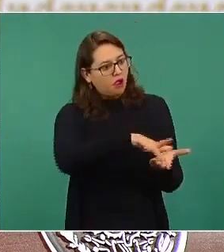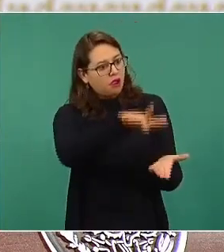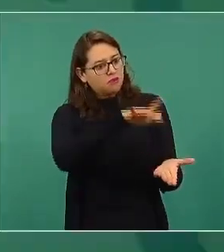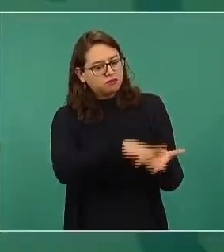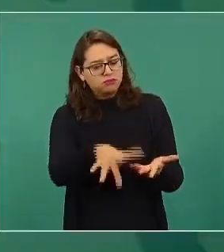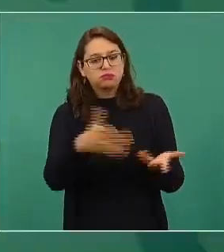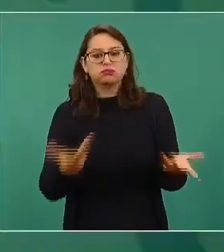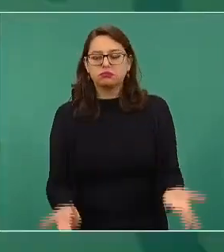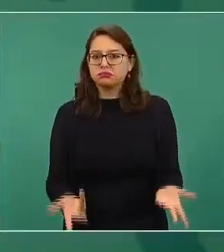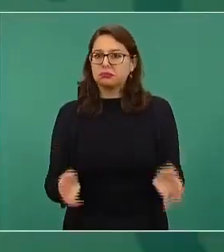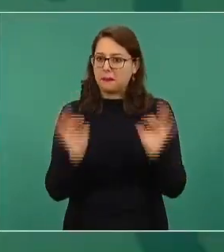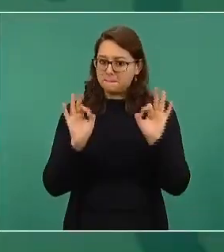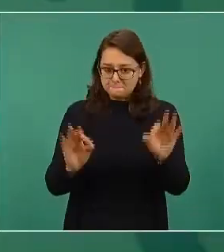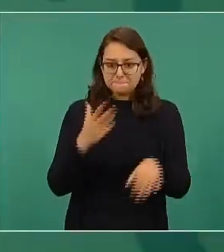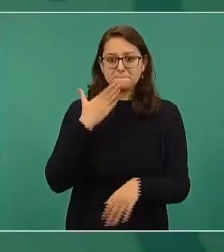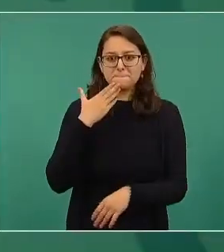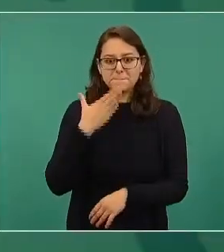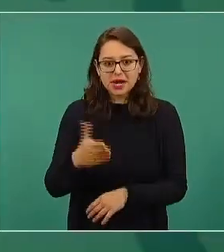los beneficiarios,